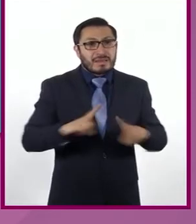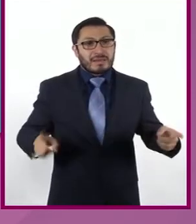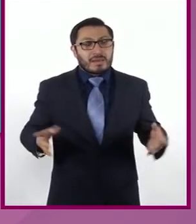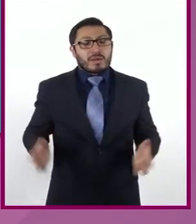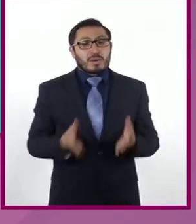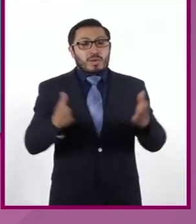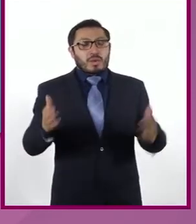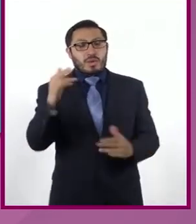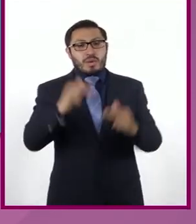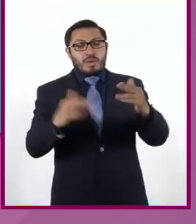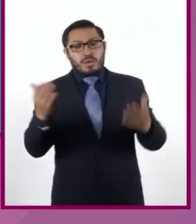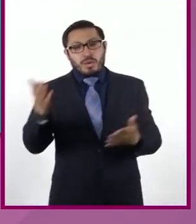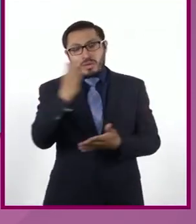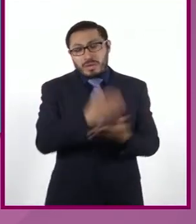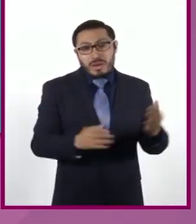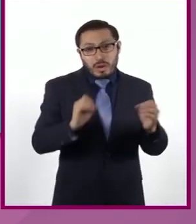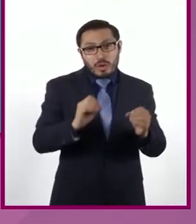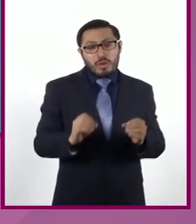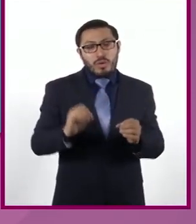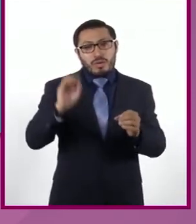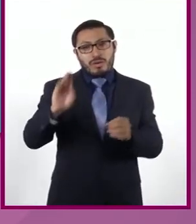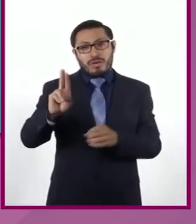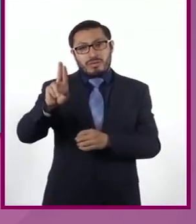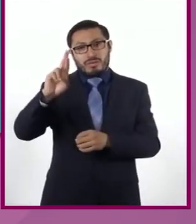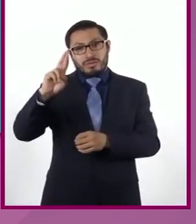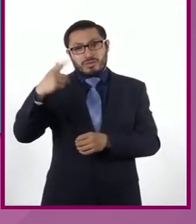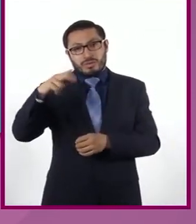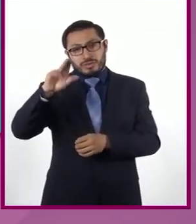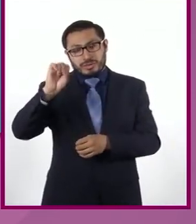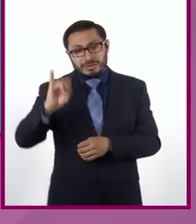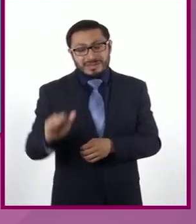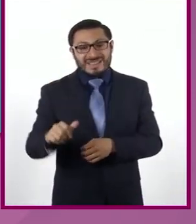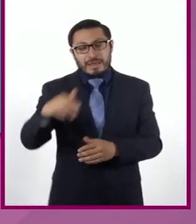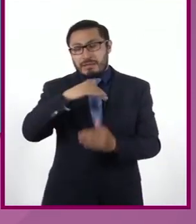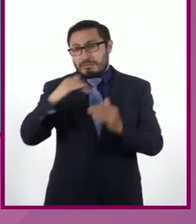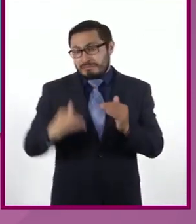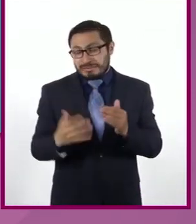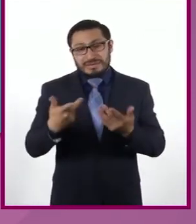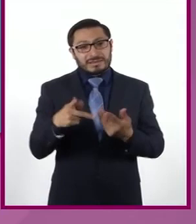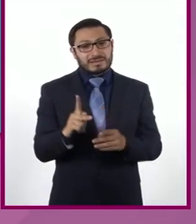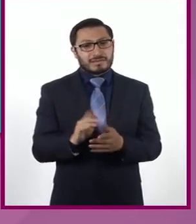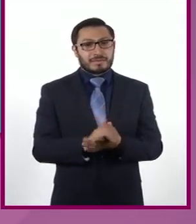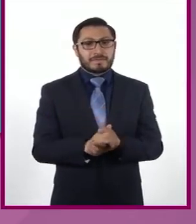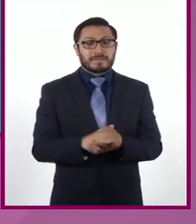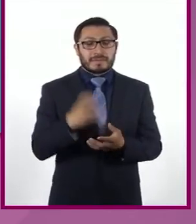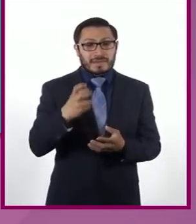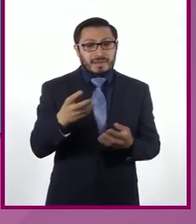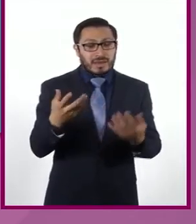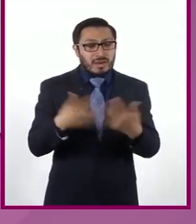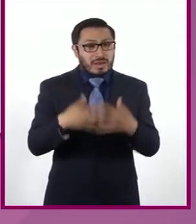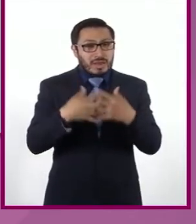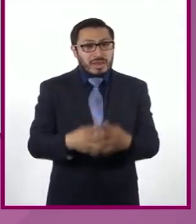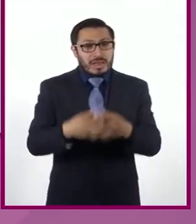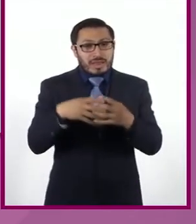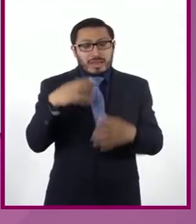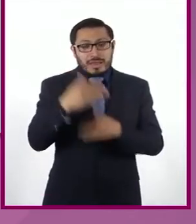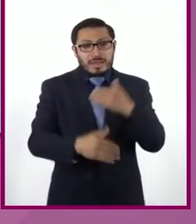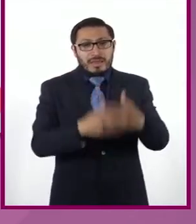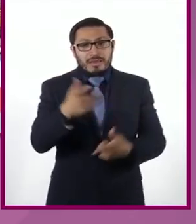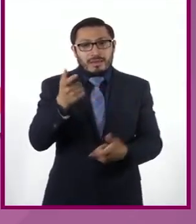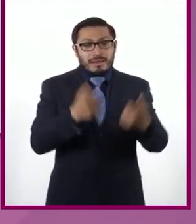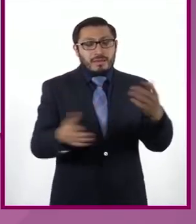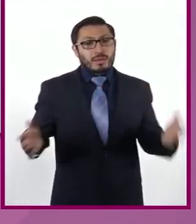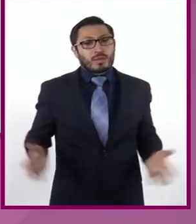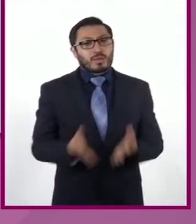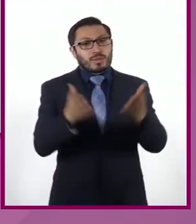clase media o pequeña burguesía, que ocupó los puestos intermedios de la administración pública y empresarial. Estos avances económicos se